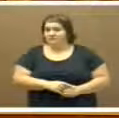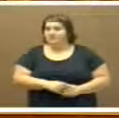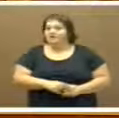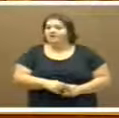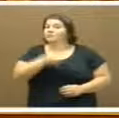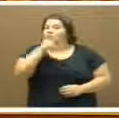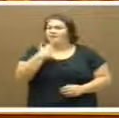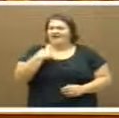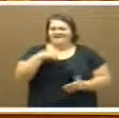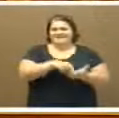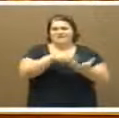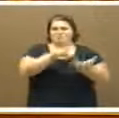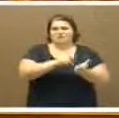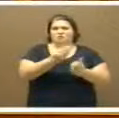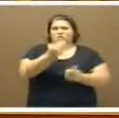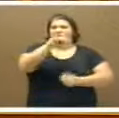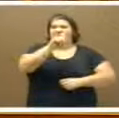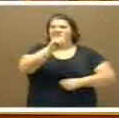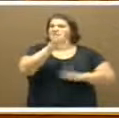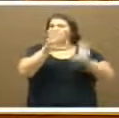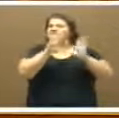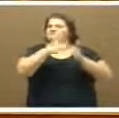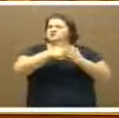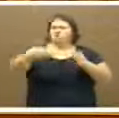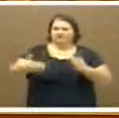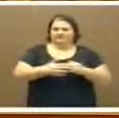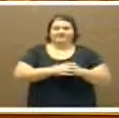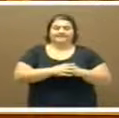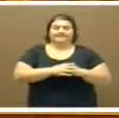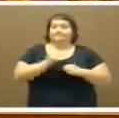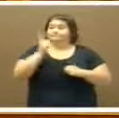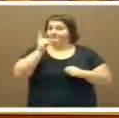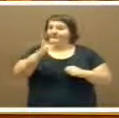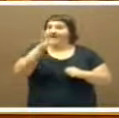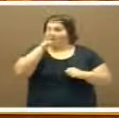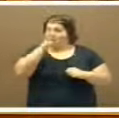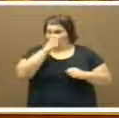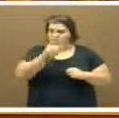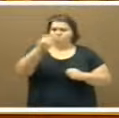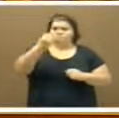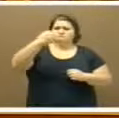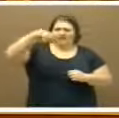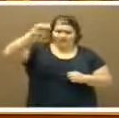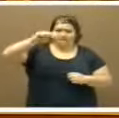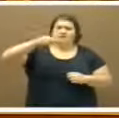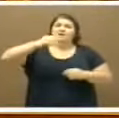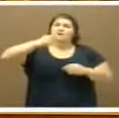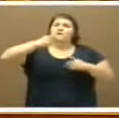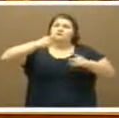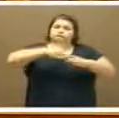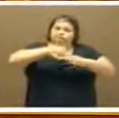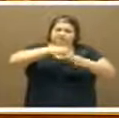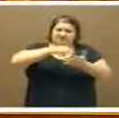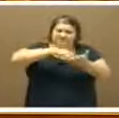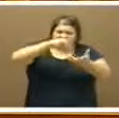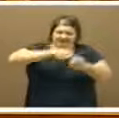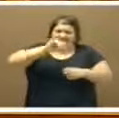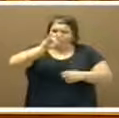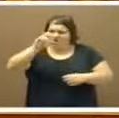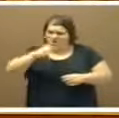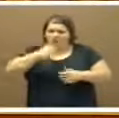de haberle subido los impuestos en 110 millones, que después de haber subido el agua, el gasoil, el IVA, las tasas universitarias y